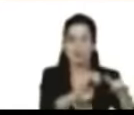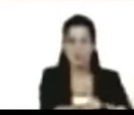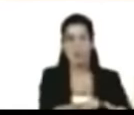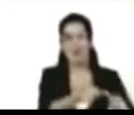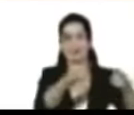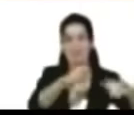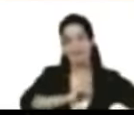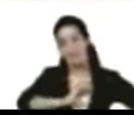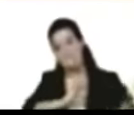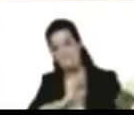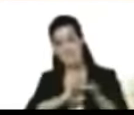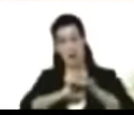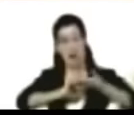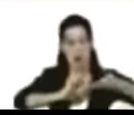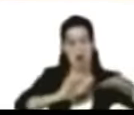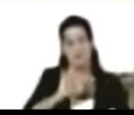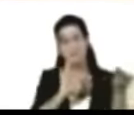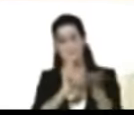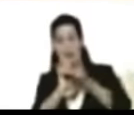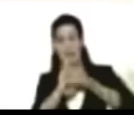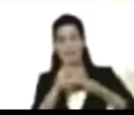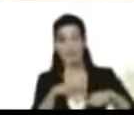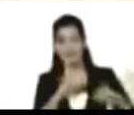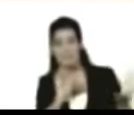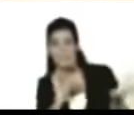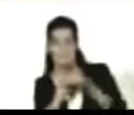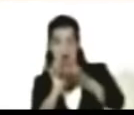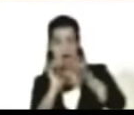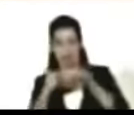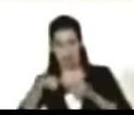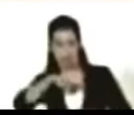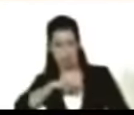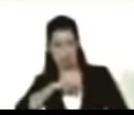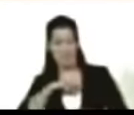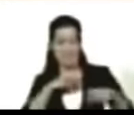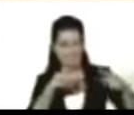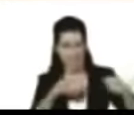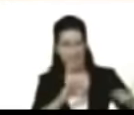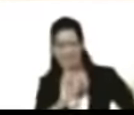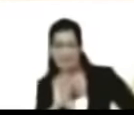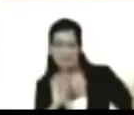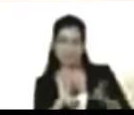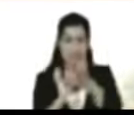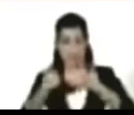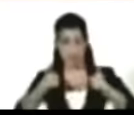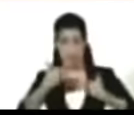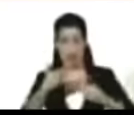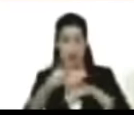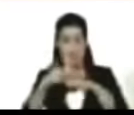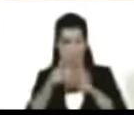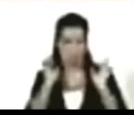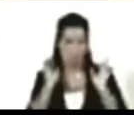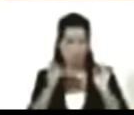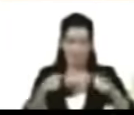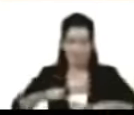de quebrar nuestro país e intentar algún golpe de Estado de la modalidad que sea,